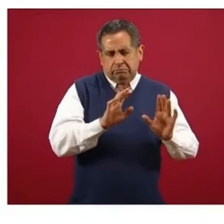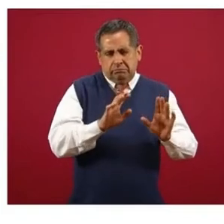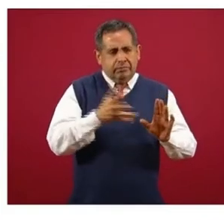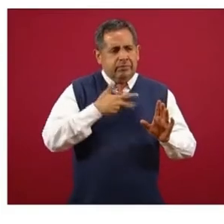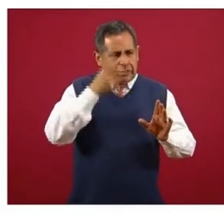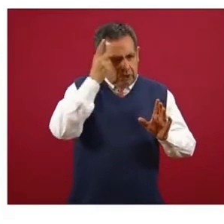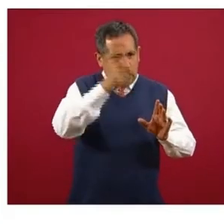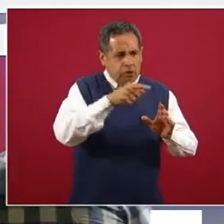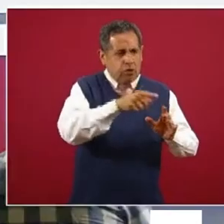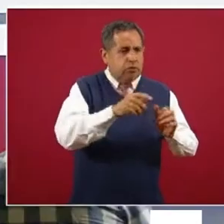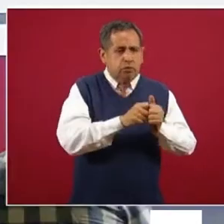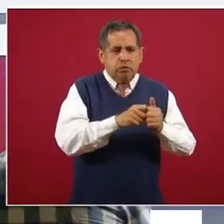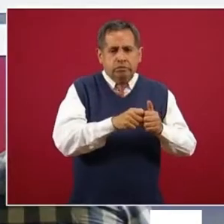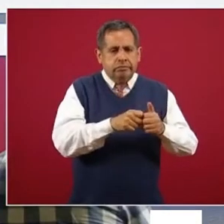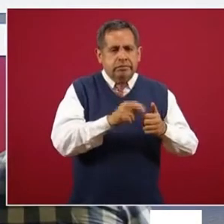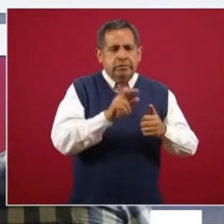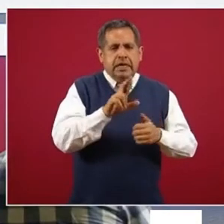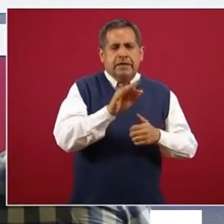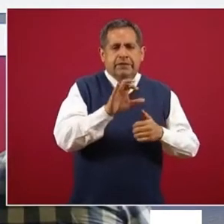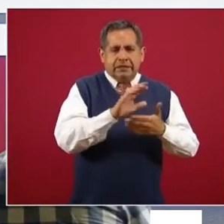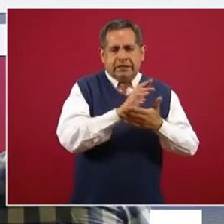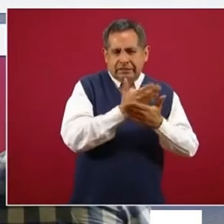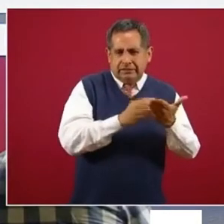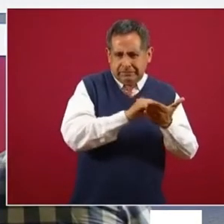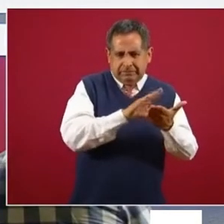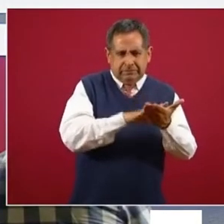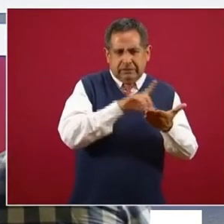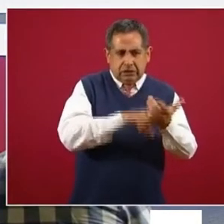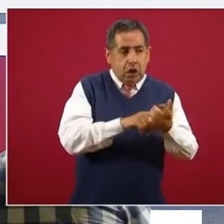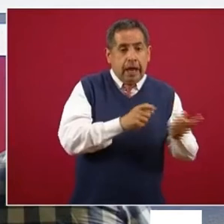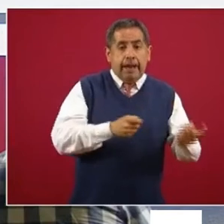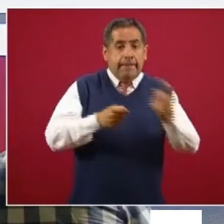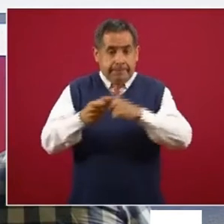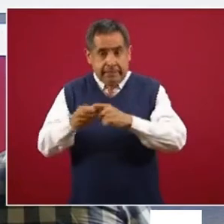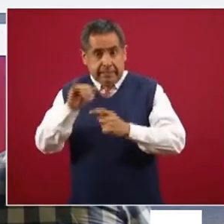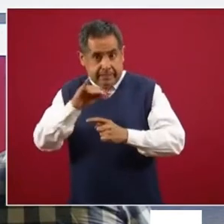una persona física con actividad empresarial con registro patronal en el Seguro Social